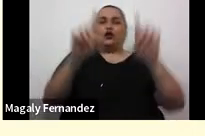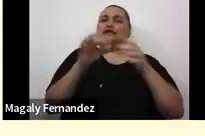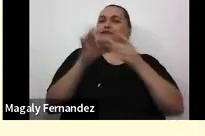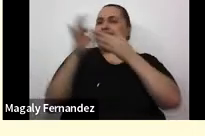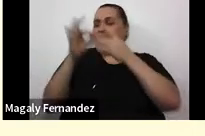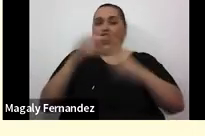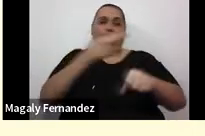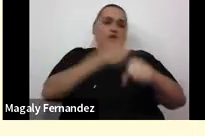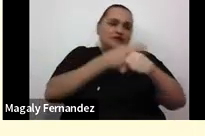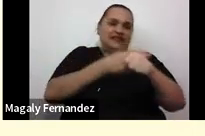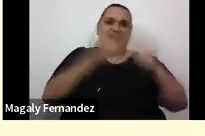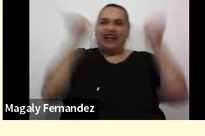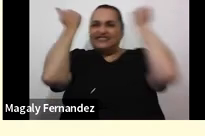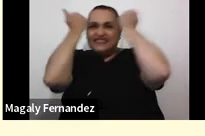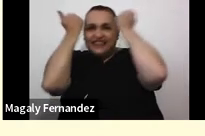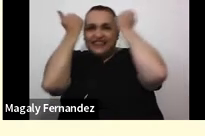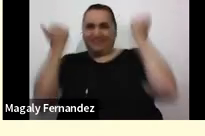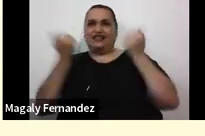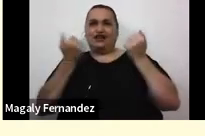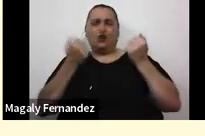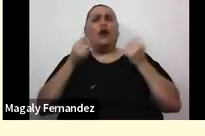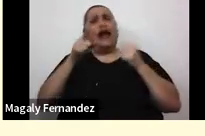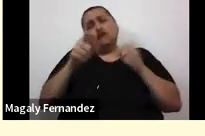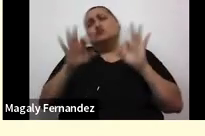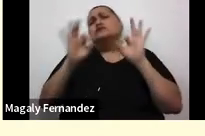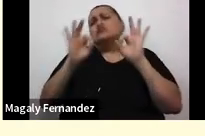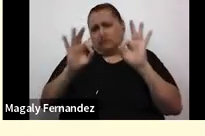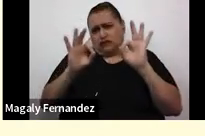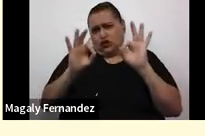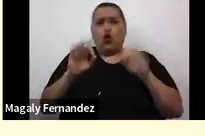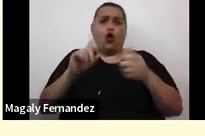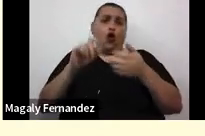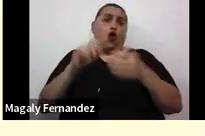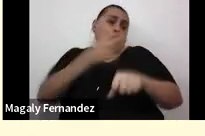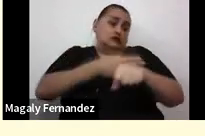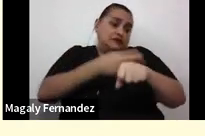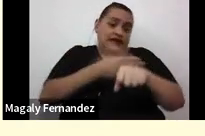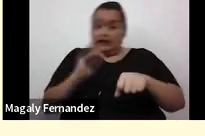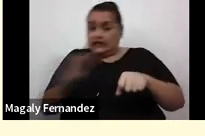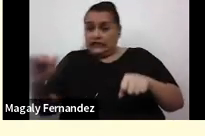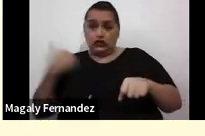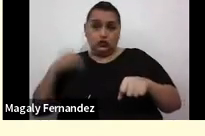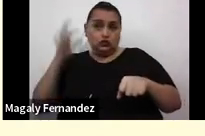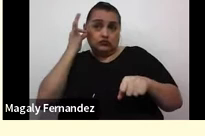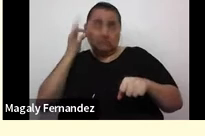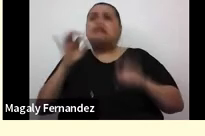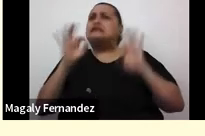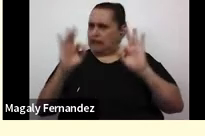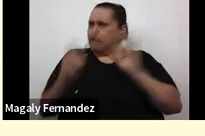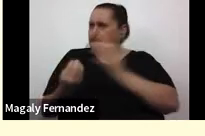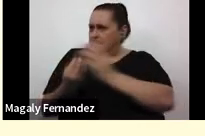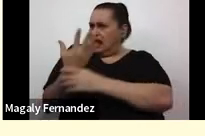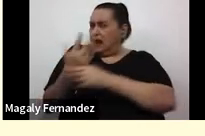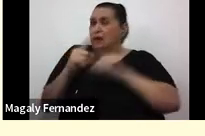etcétera que está muy bien digamos que sé yo un hospital de niños y niñas está muy bien que se cree Pero si los